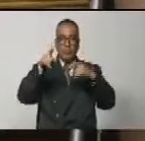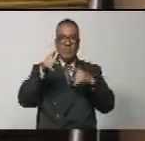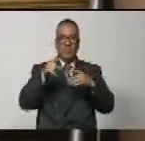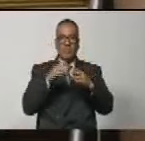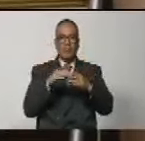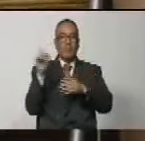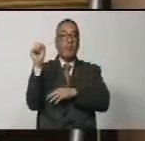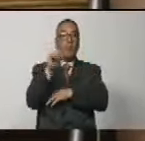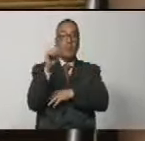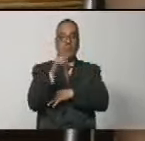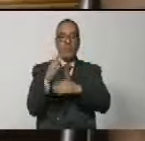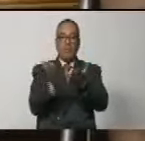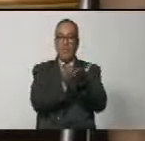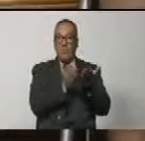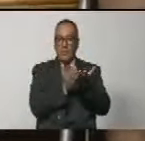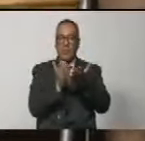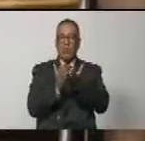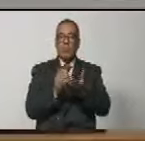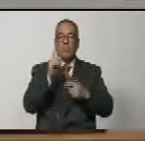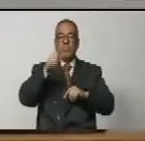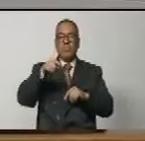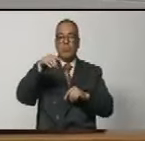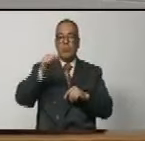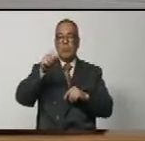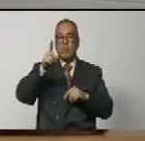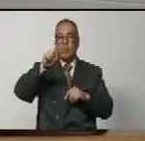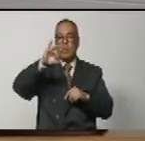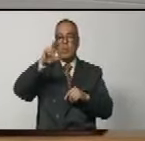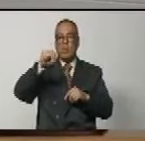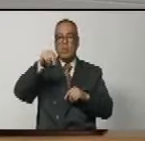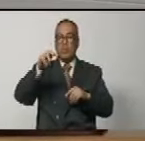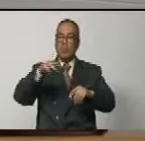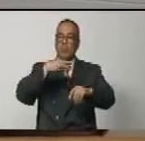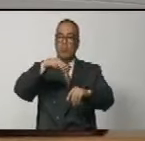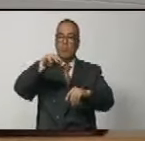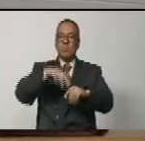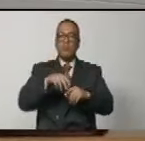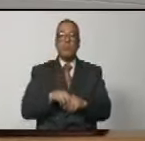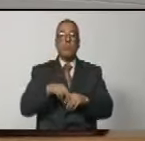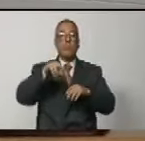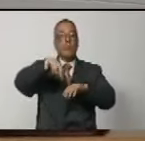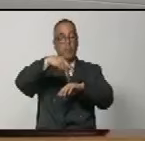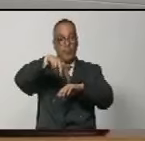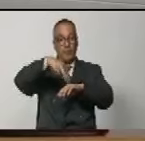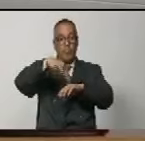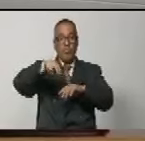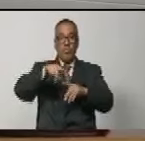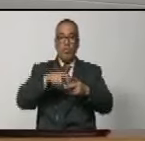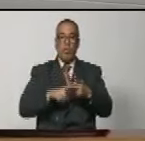del espectro autista, estudiante. Y Andreina Hernández, bailarina, con una discapacidad